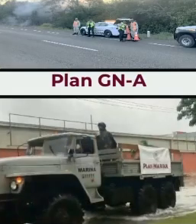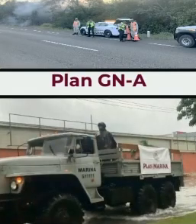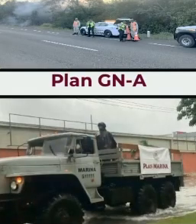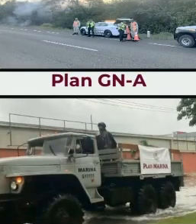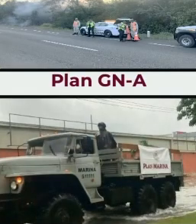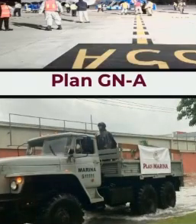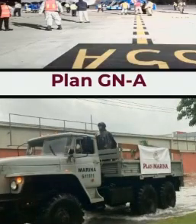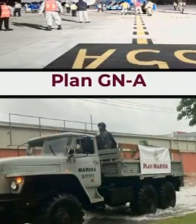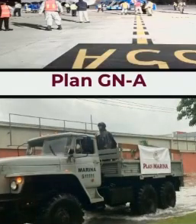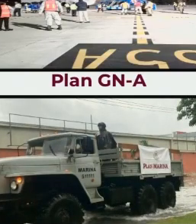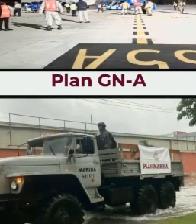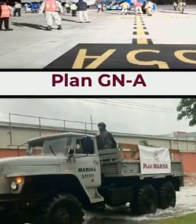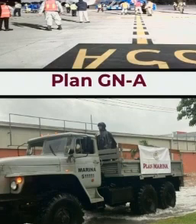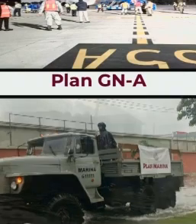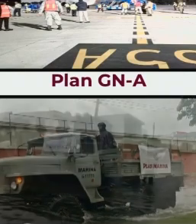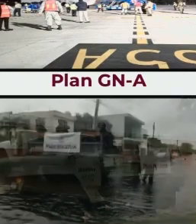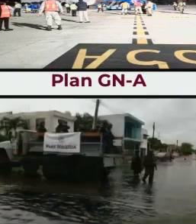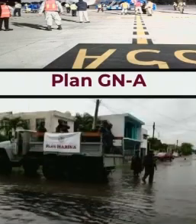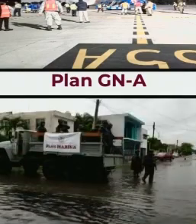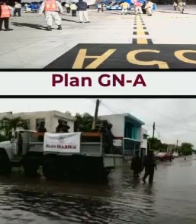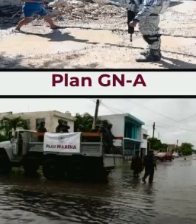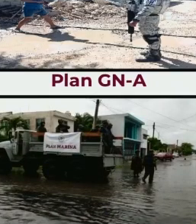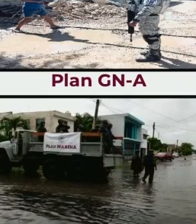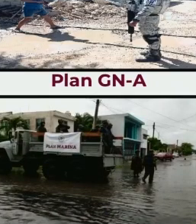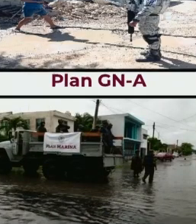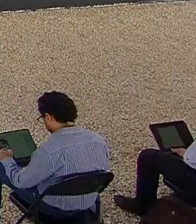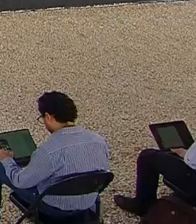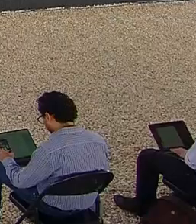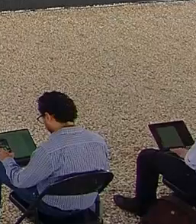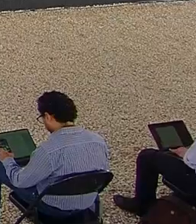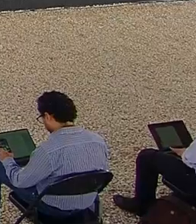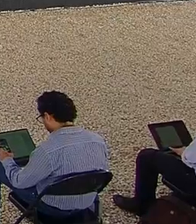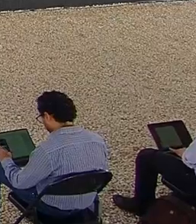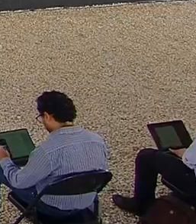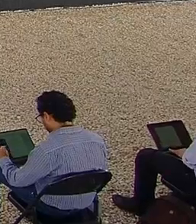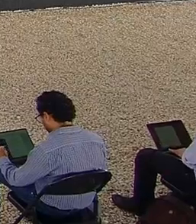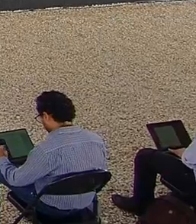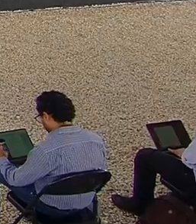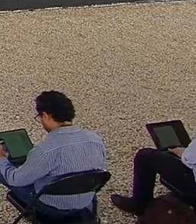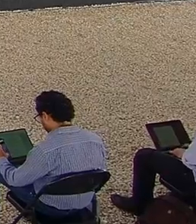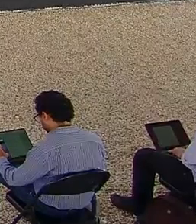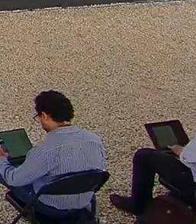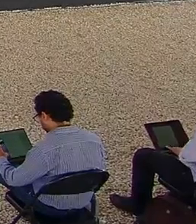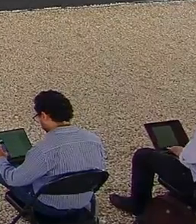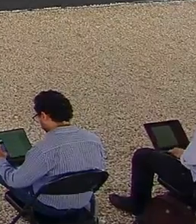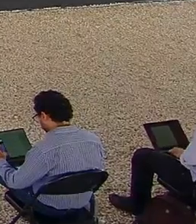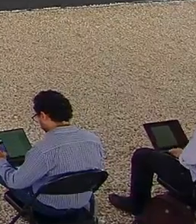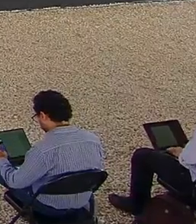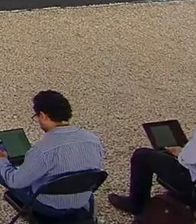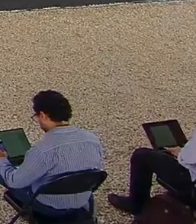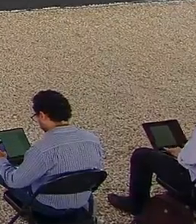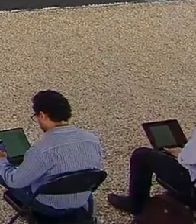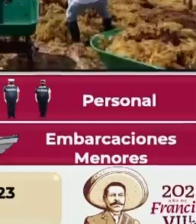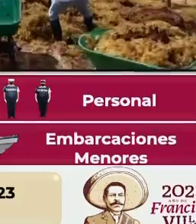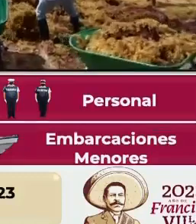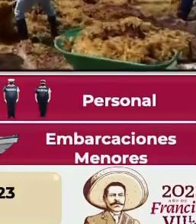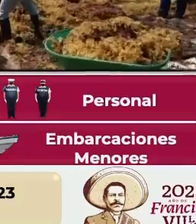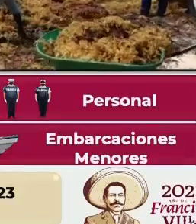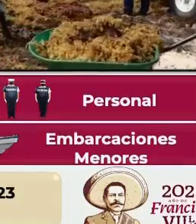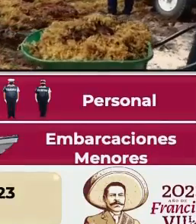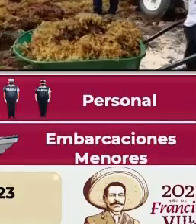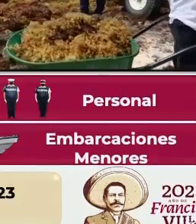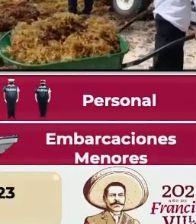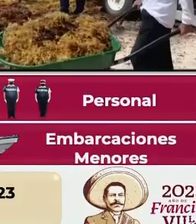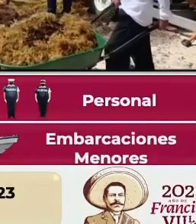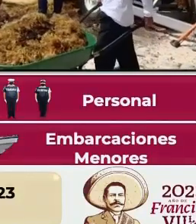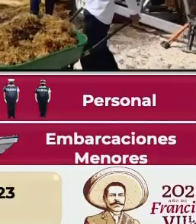2.877 y en el plan Marina, 1.115. Adelante, por favor. En la operación Sargazo, una parte